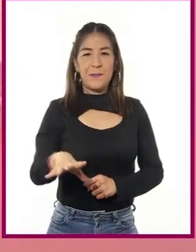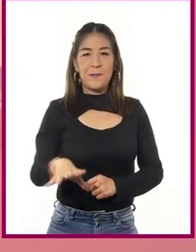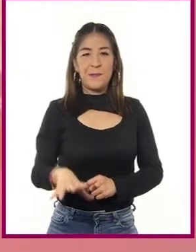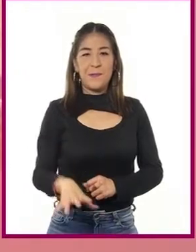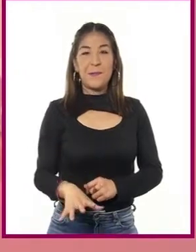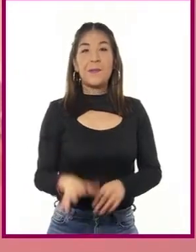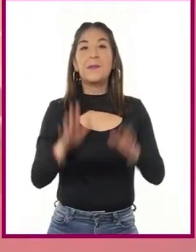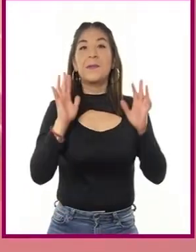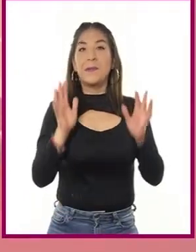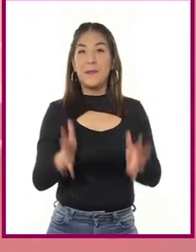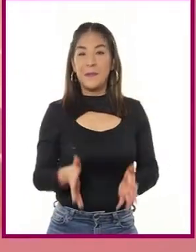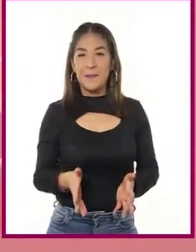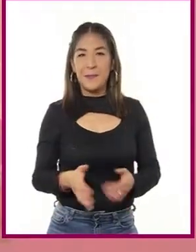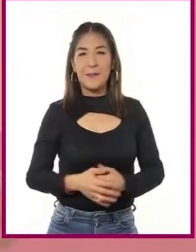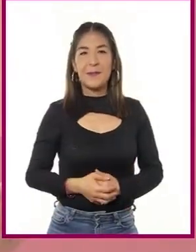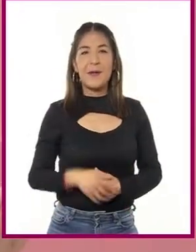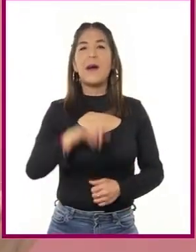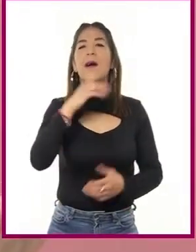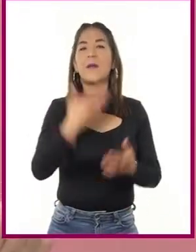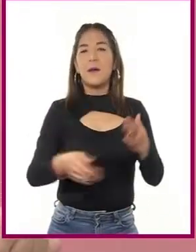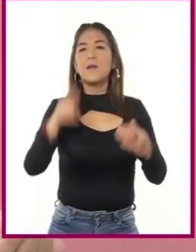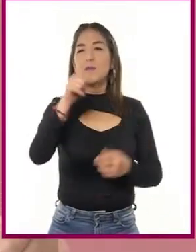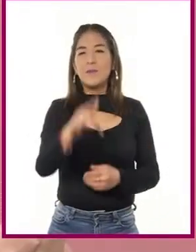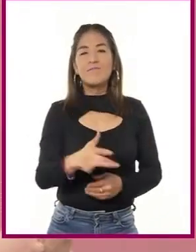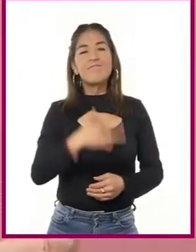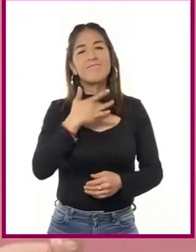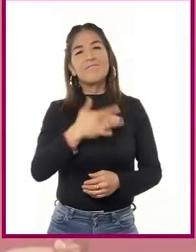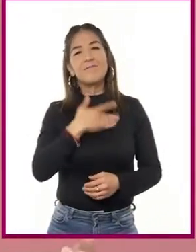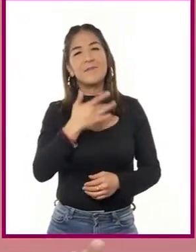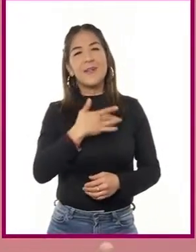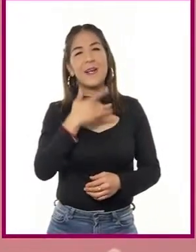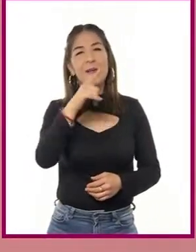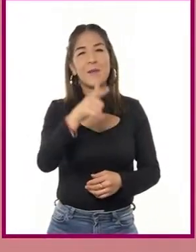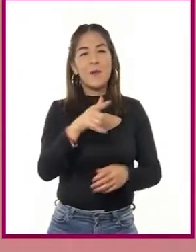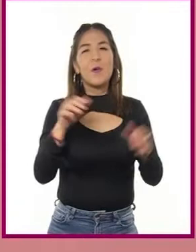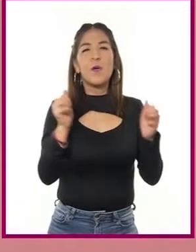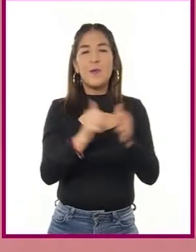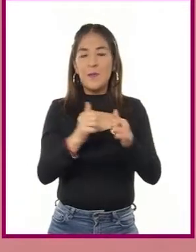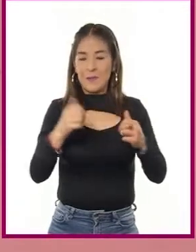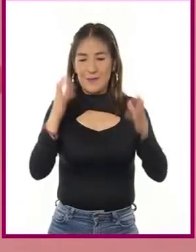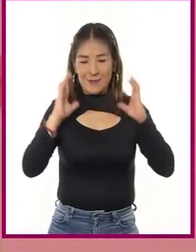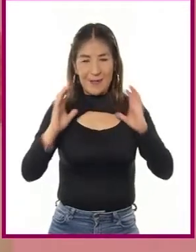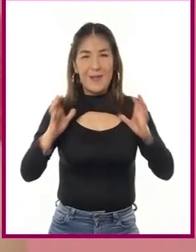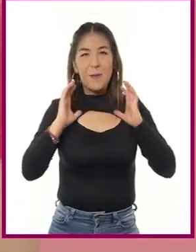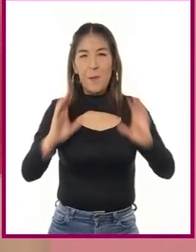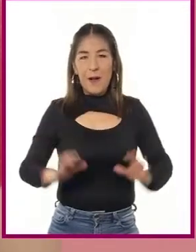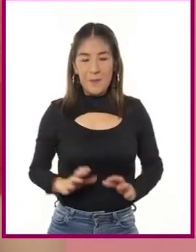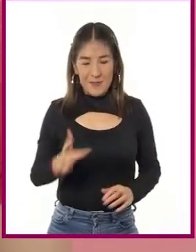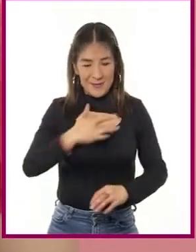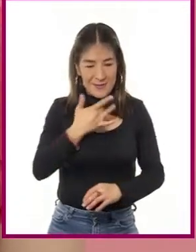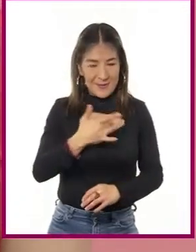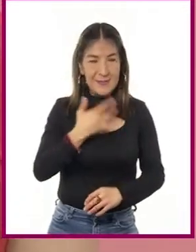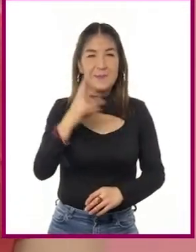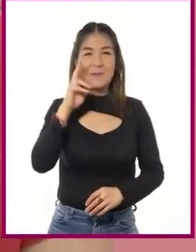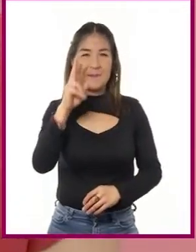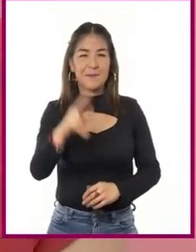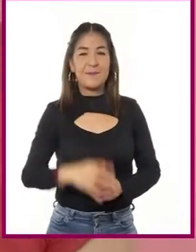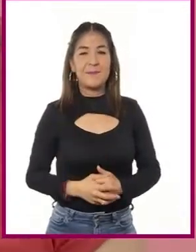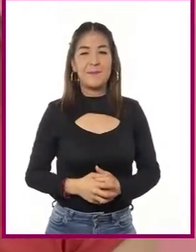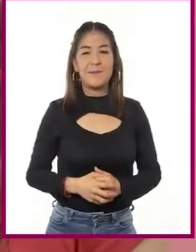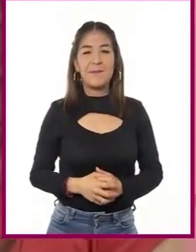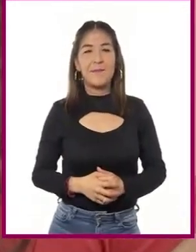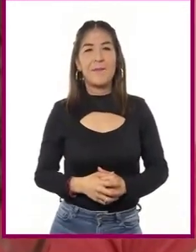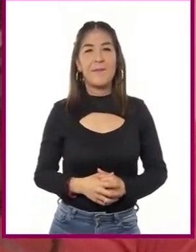Ahora, déjense llevar por sus sentidos y escuchen con los ojos y vean con los oídos lo siguiente. ¿Con